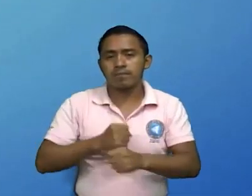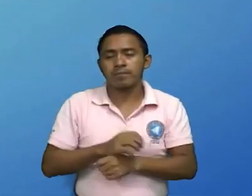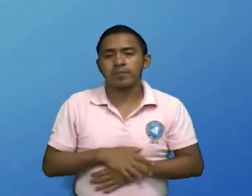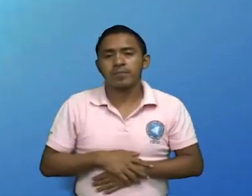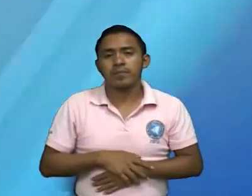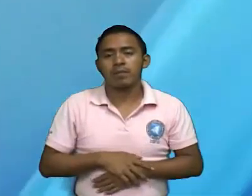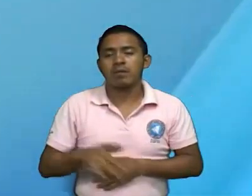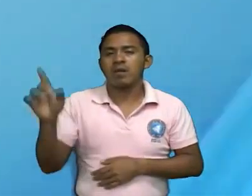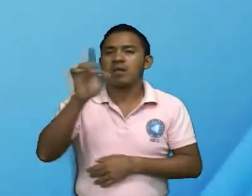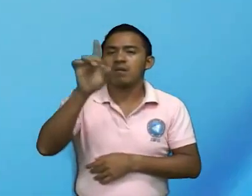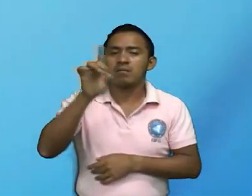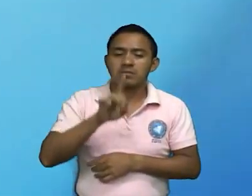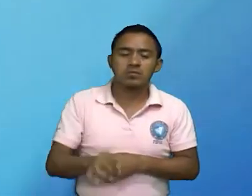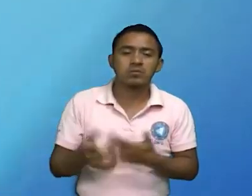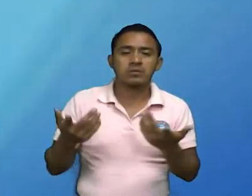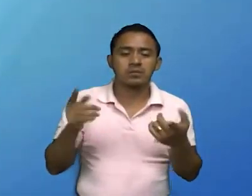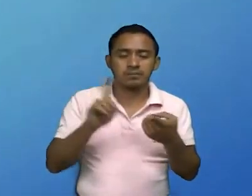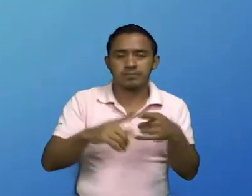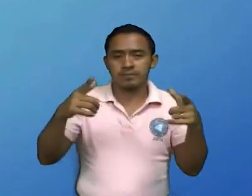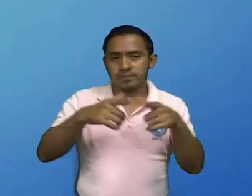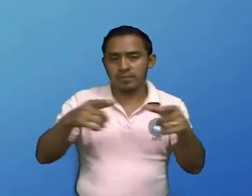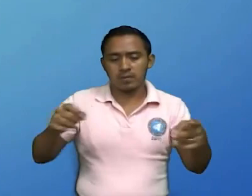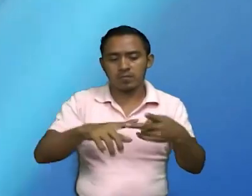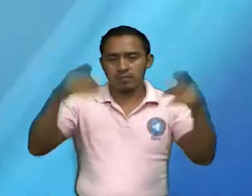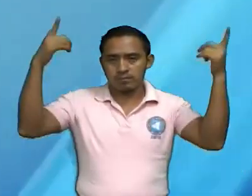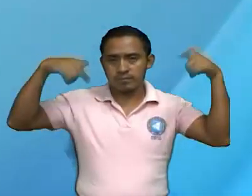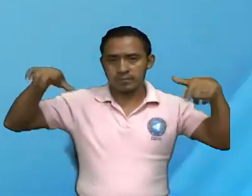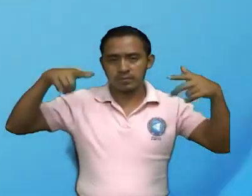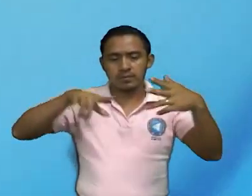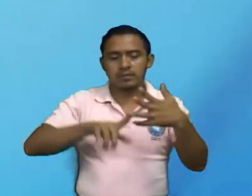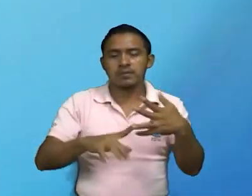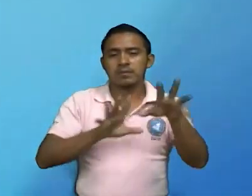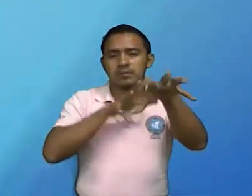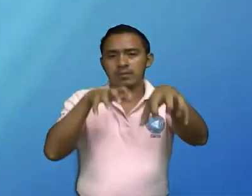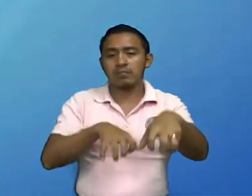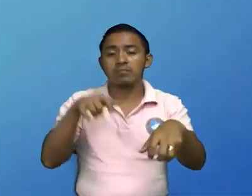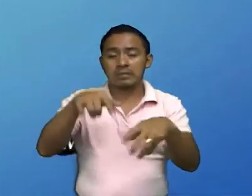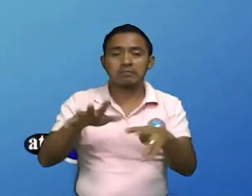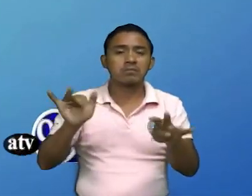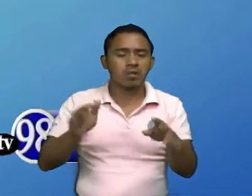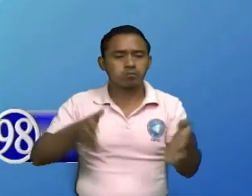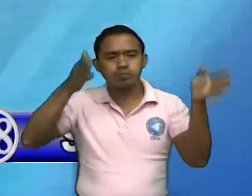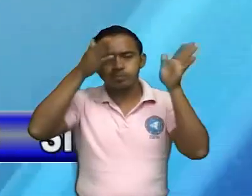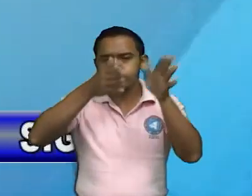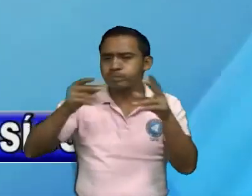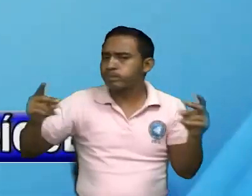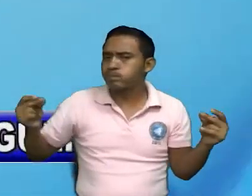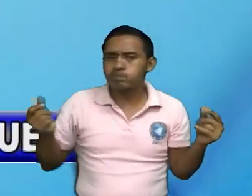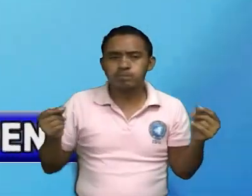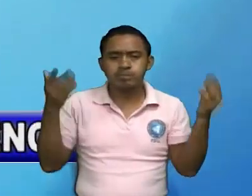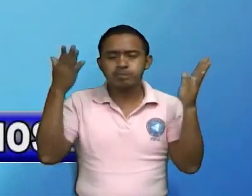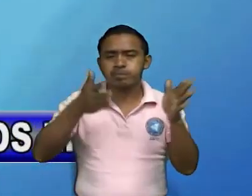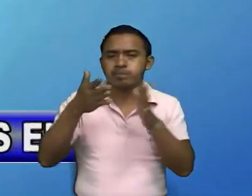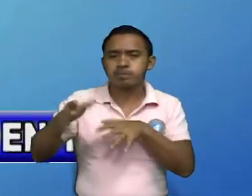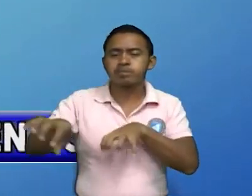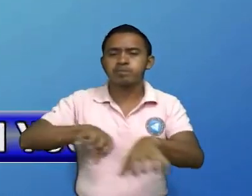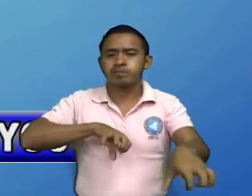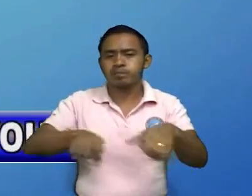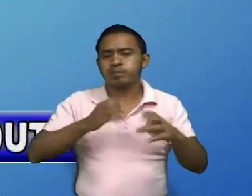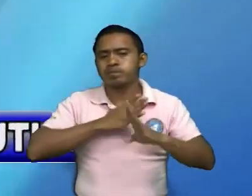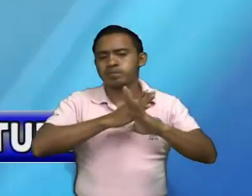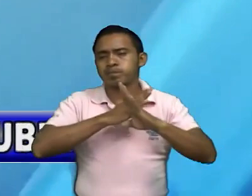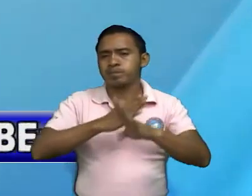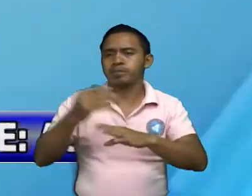mayor cantidad de estos casos son en Managua, Masaya y León, que es donde también hemos priorizado la actividad de